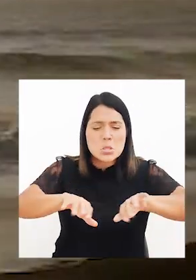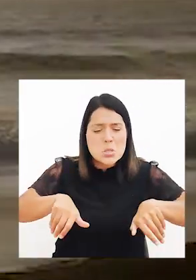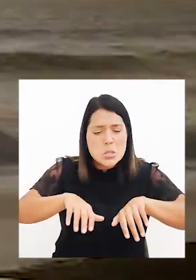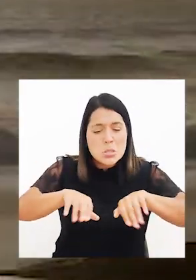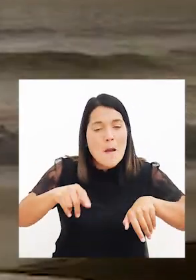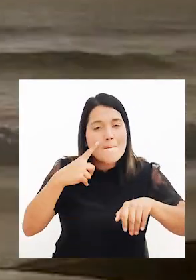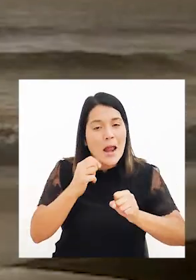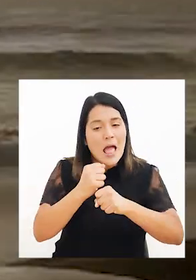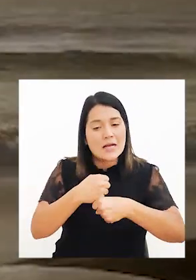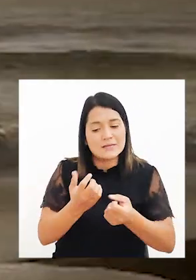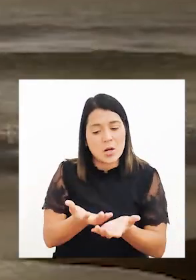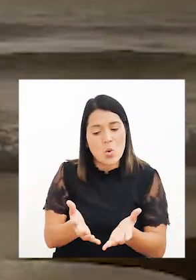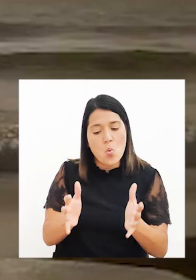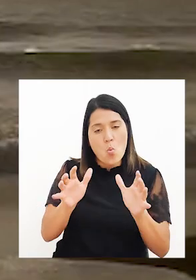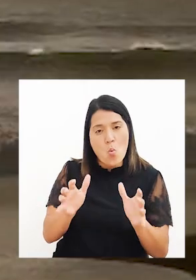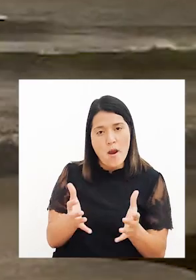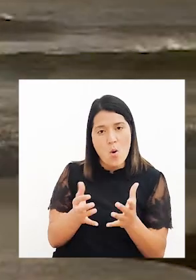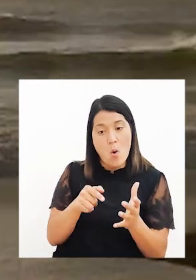para hacer el hueco.